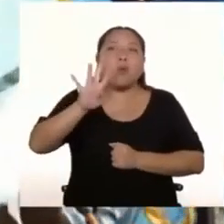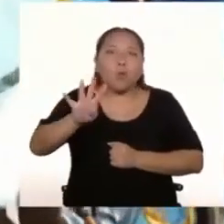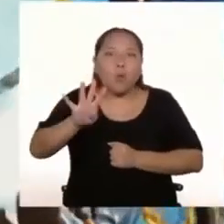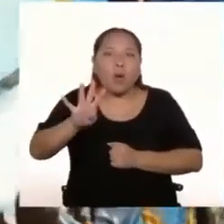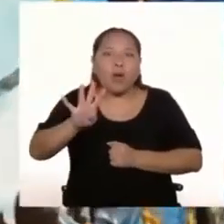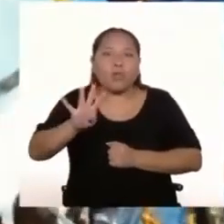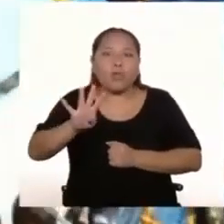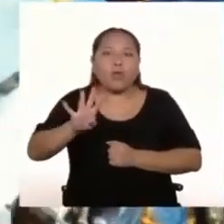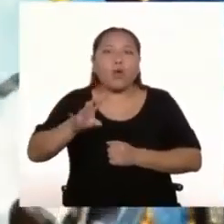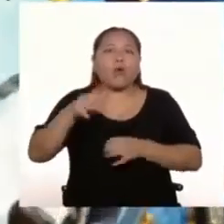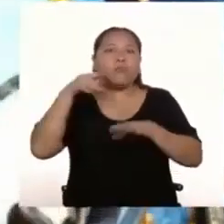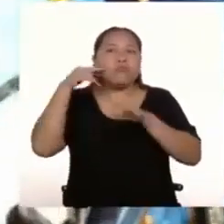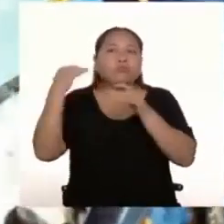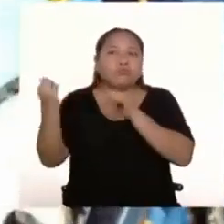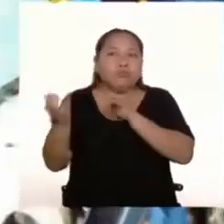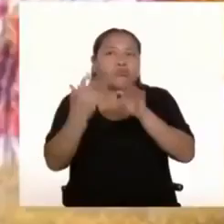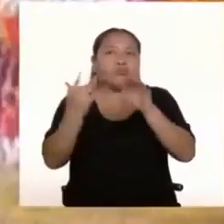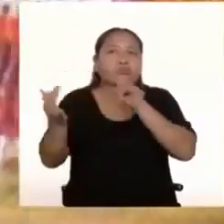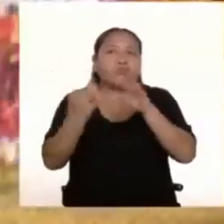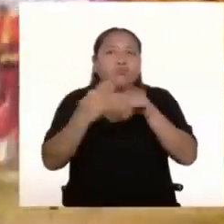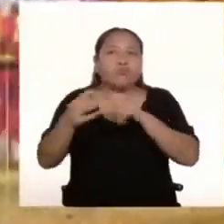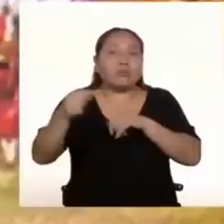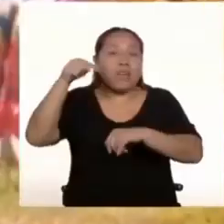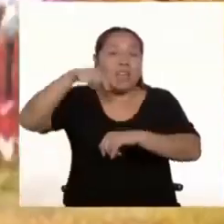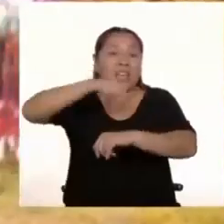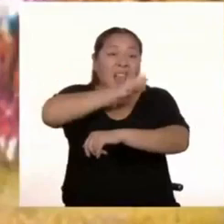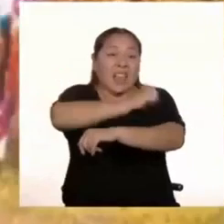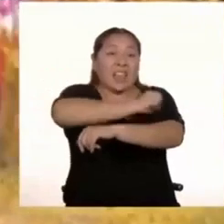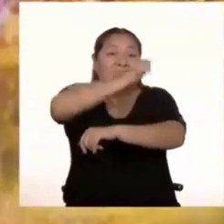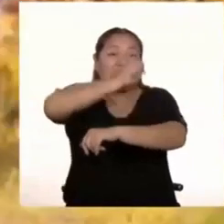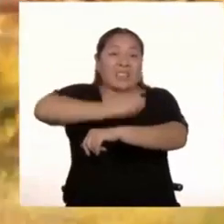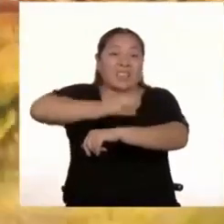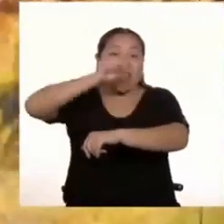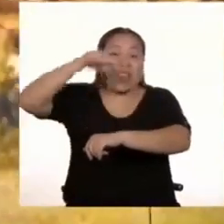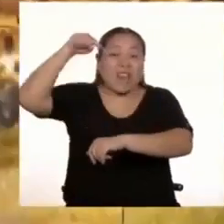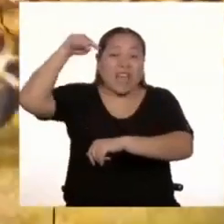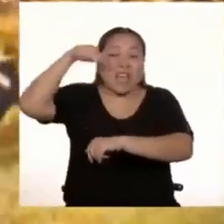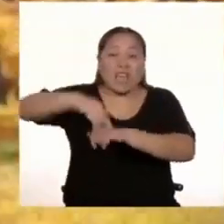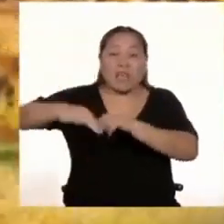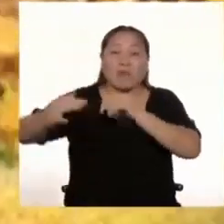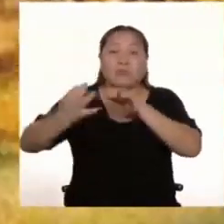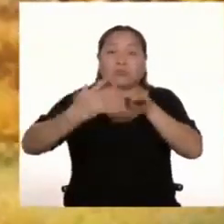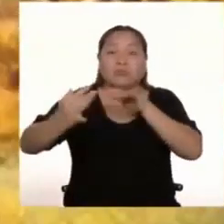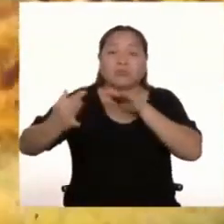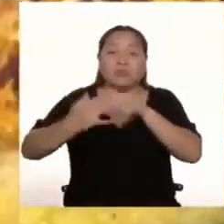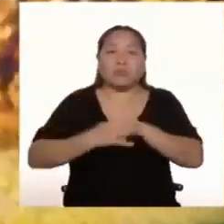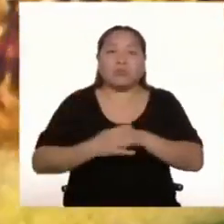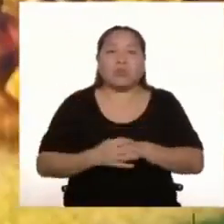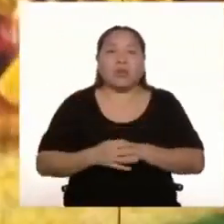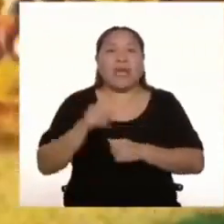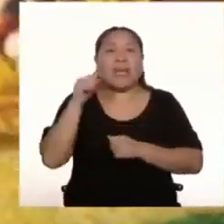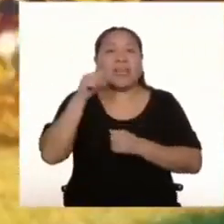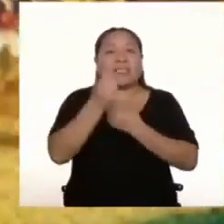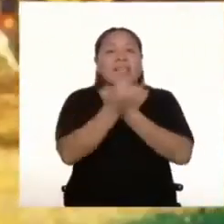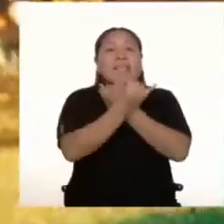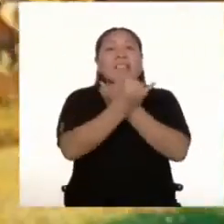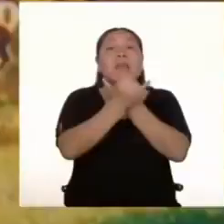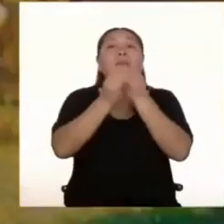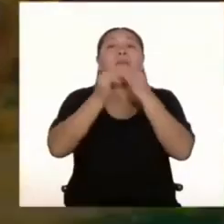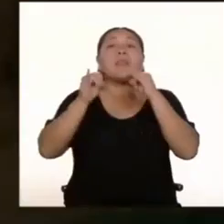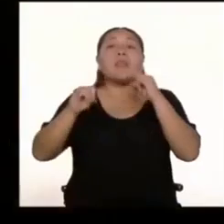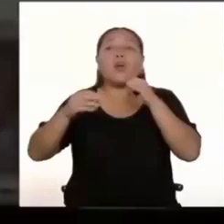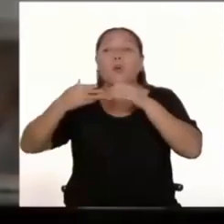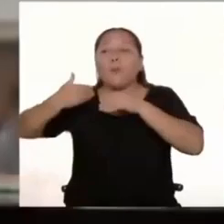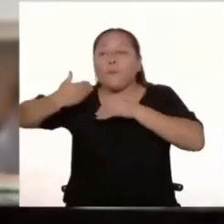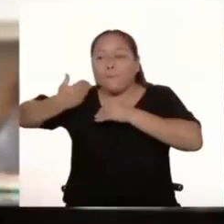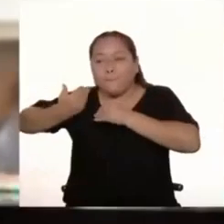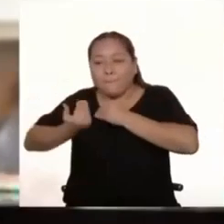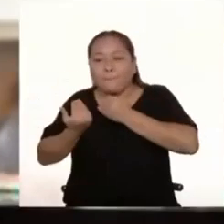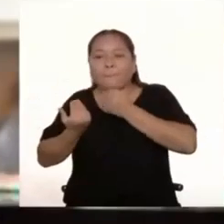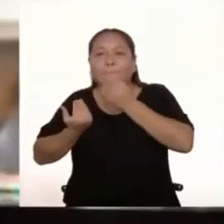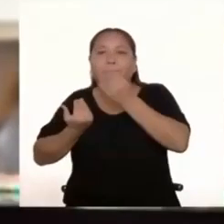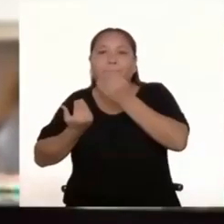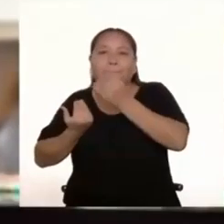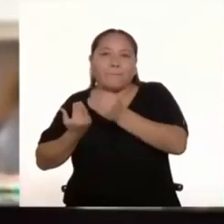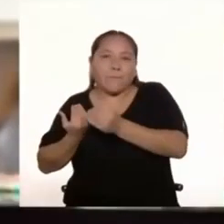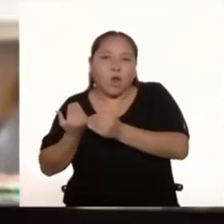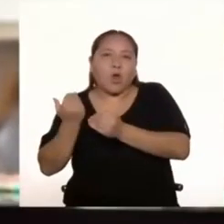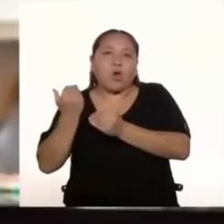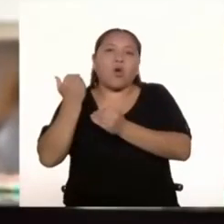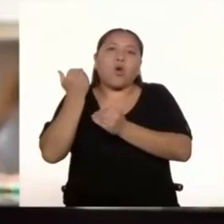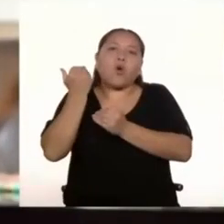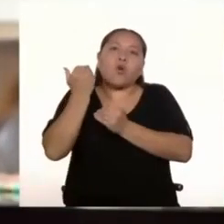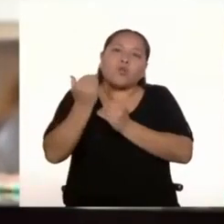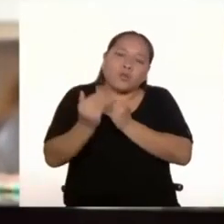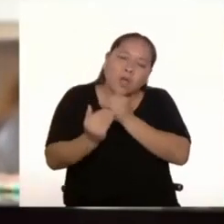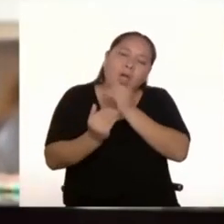de la independencia no se va a pelear en la costa, sino en la sierra peruana. Entonces, la independencia como un proceso. No, es algo que yo creo